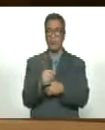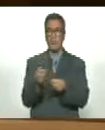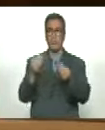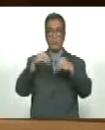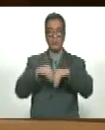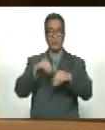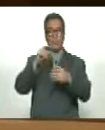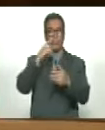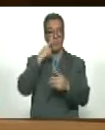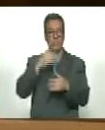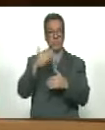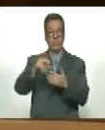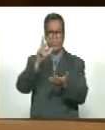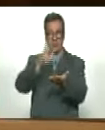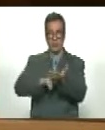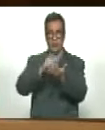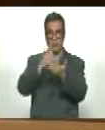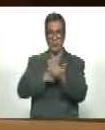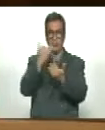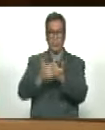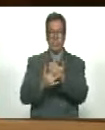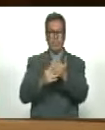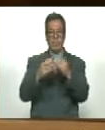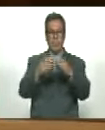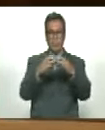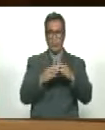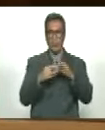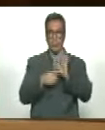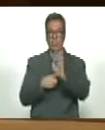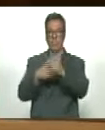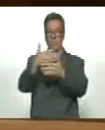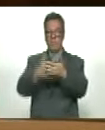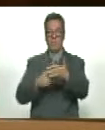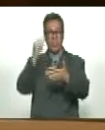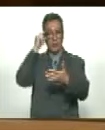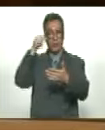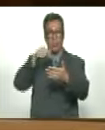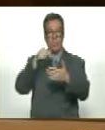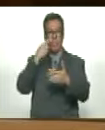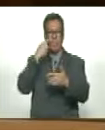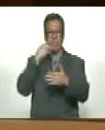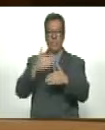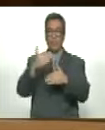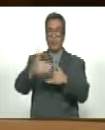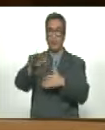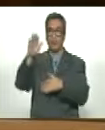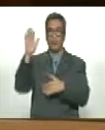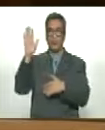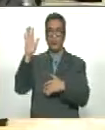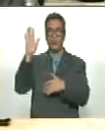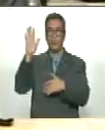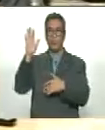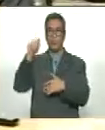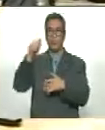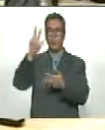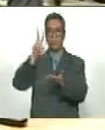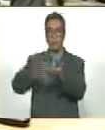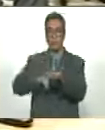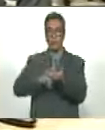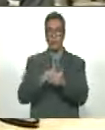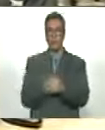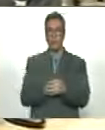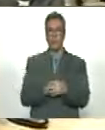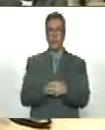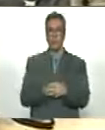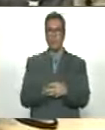estén a favor de aprobar el proyecto de orden del día presentado, sírvanse manifestarlo con la señal de costumbre. Queda